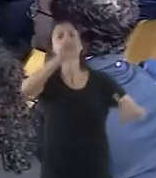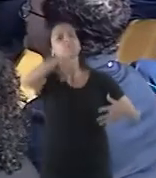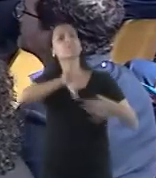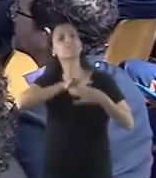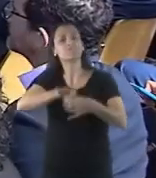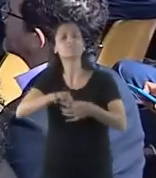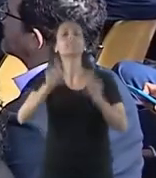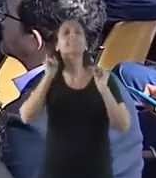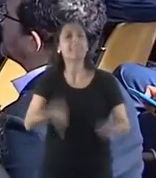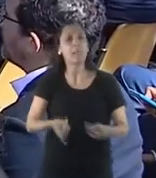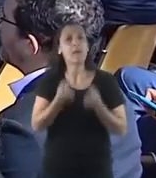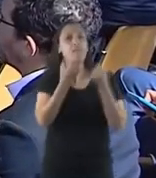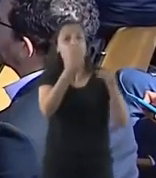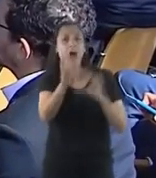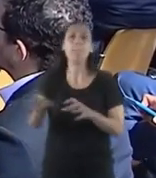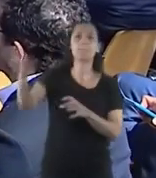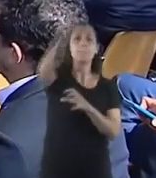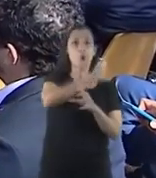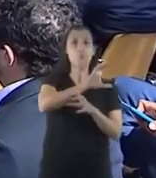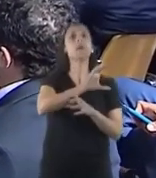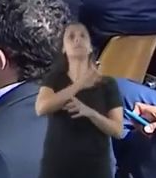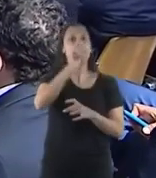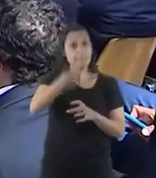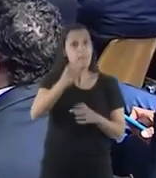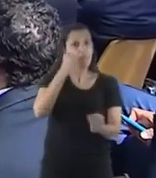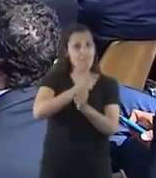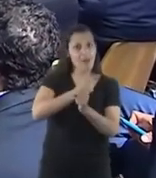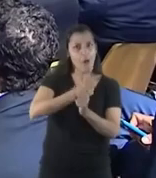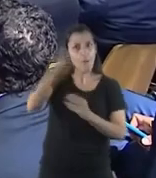nuestras provincias la cantidad de empleo.